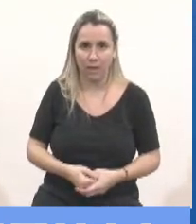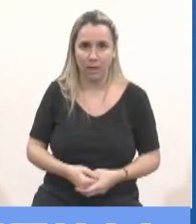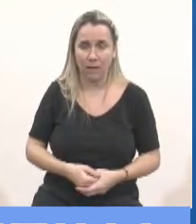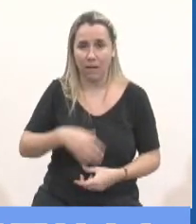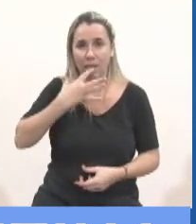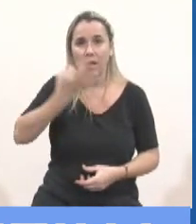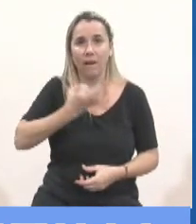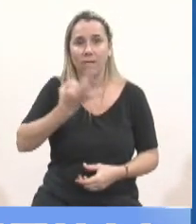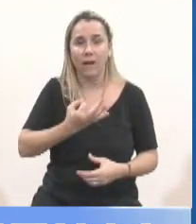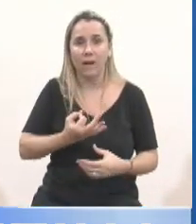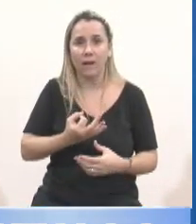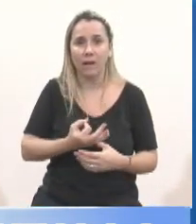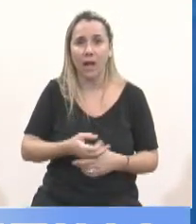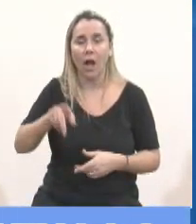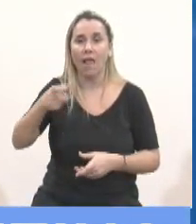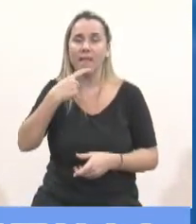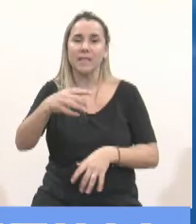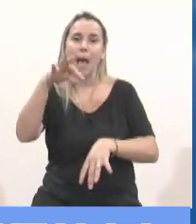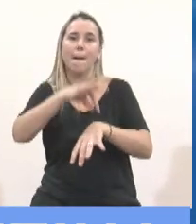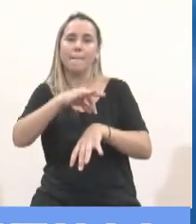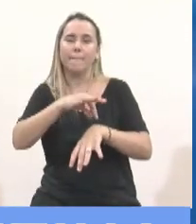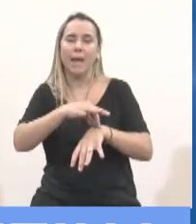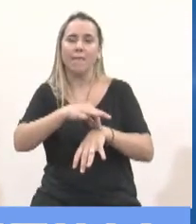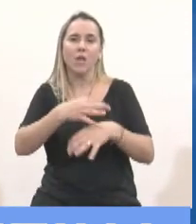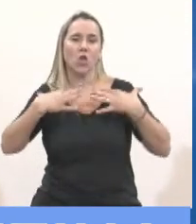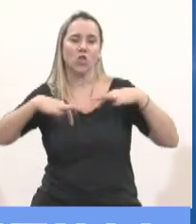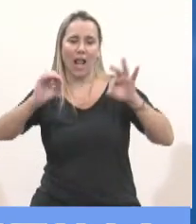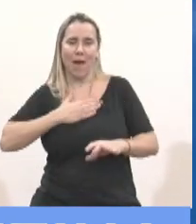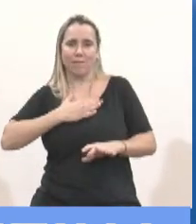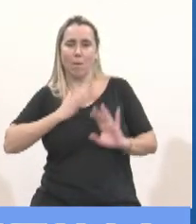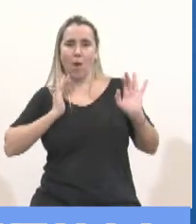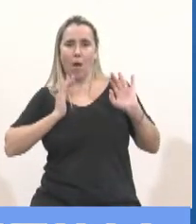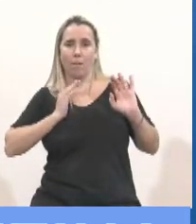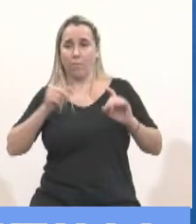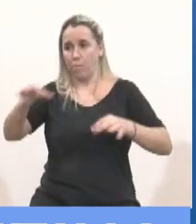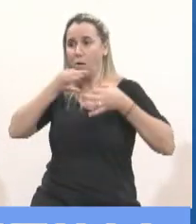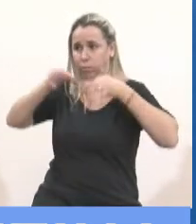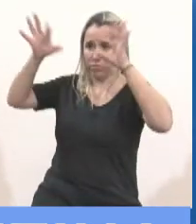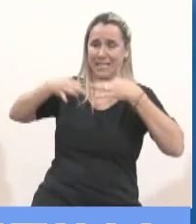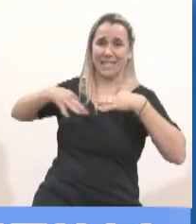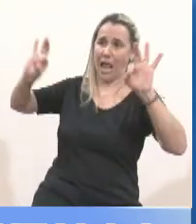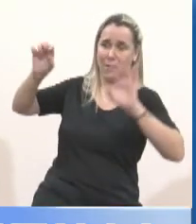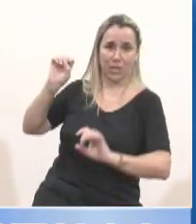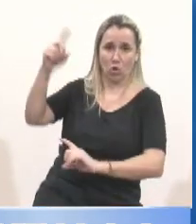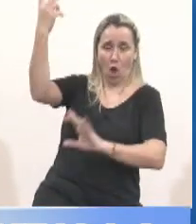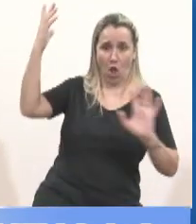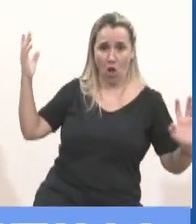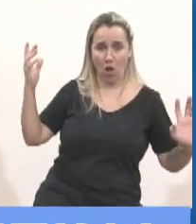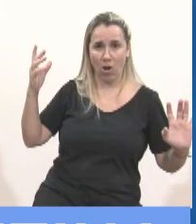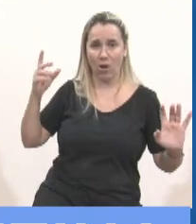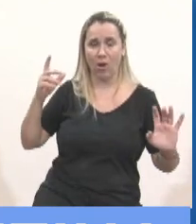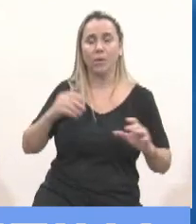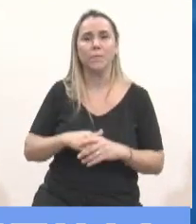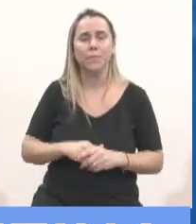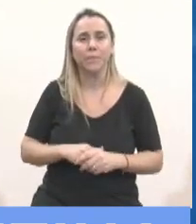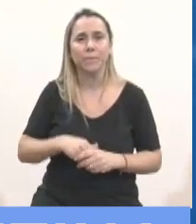que como decía Jesús, médico, sálvate a ti mismo. Sálvate vos solo porque así no me asesores tanto. Fíjense ustedes cuando Nixon